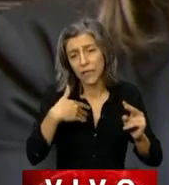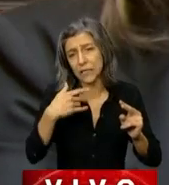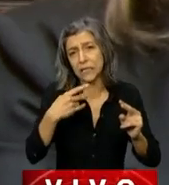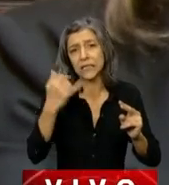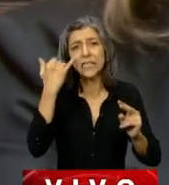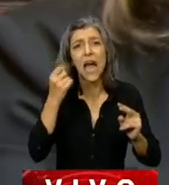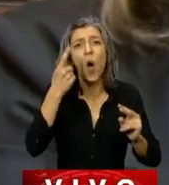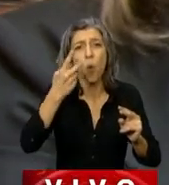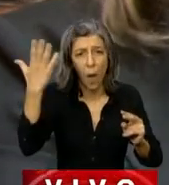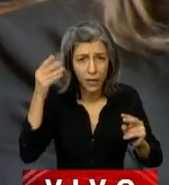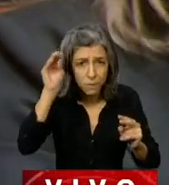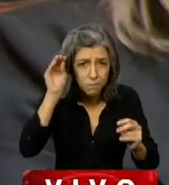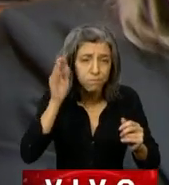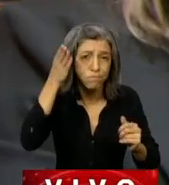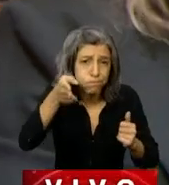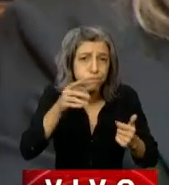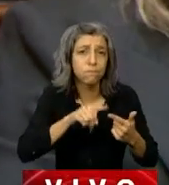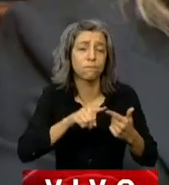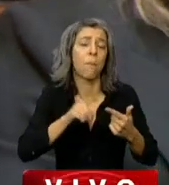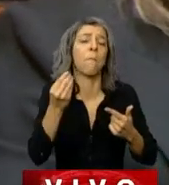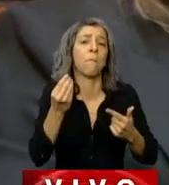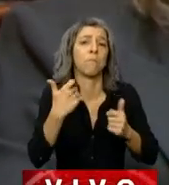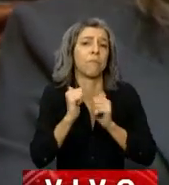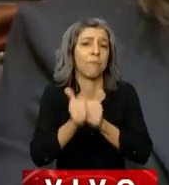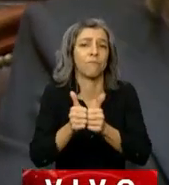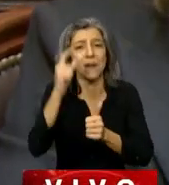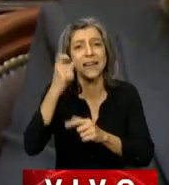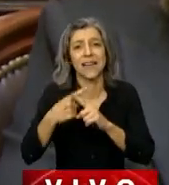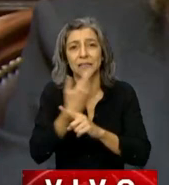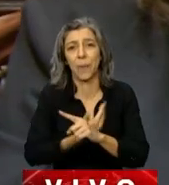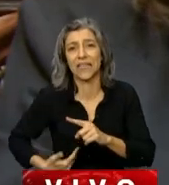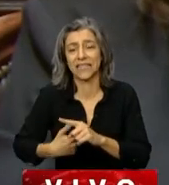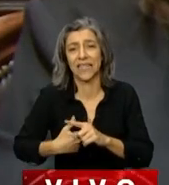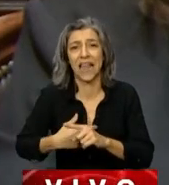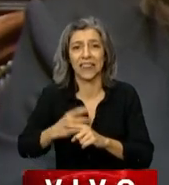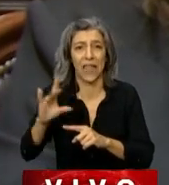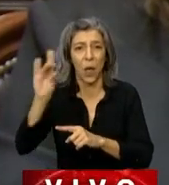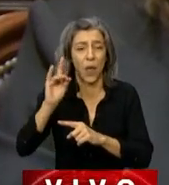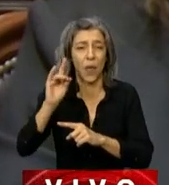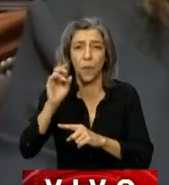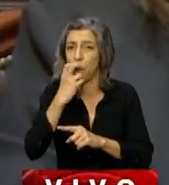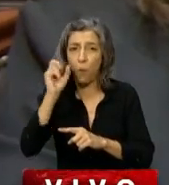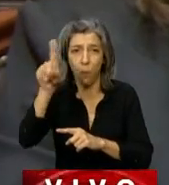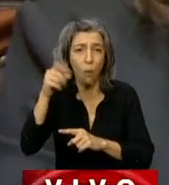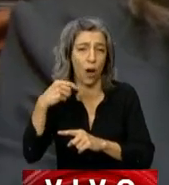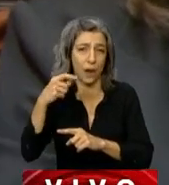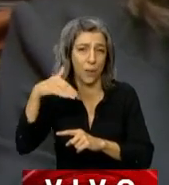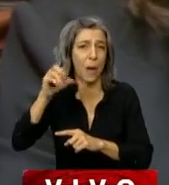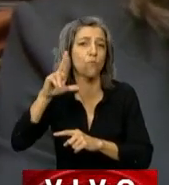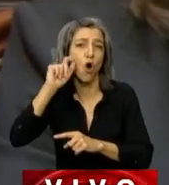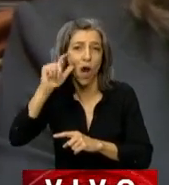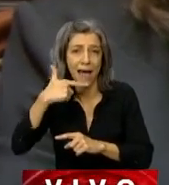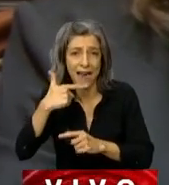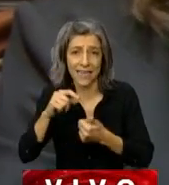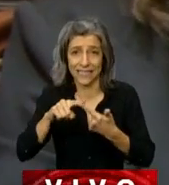Jujuy. La primera fue para acompañar al expresidente de Bolivia, Evo Morales, y la última para